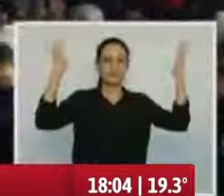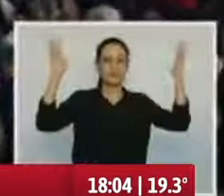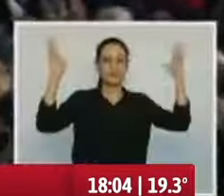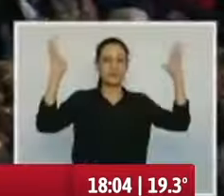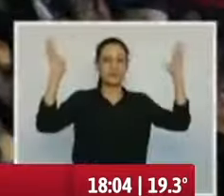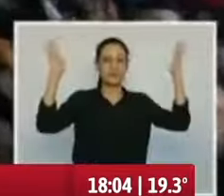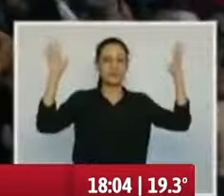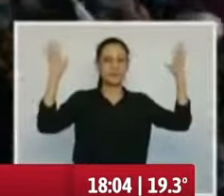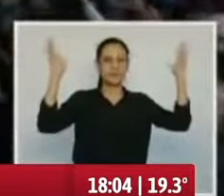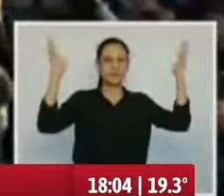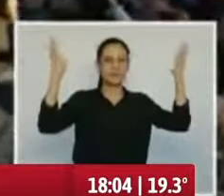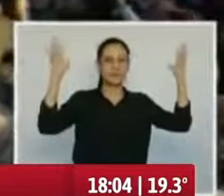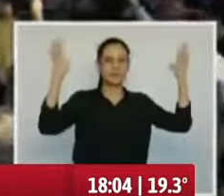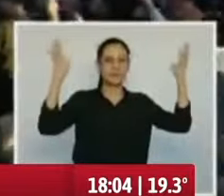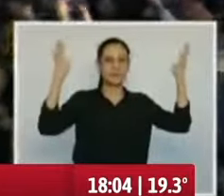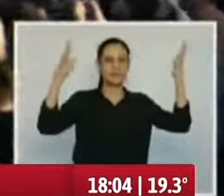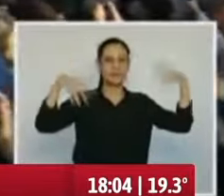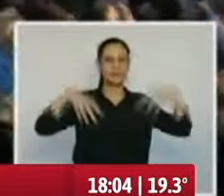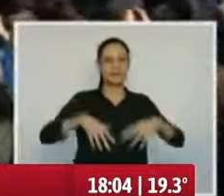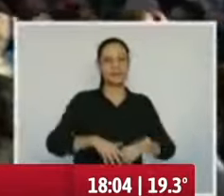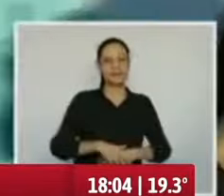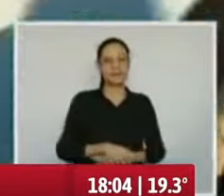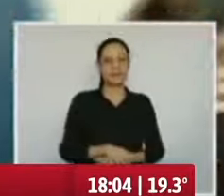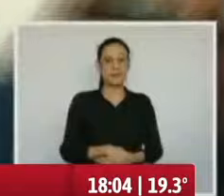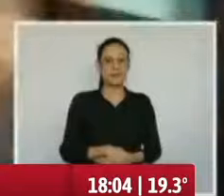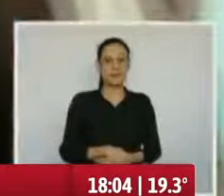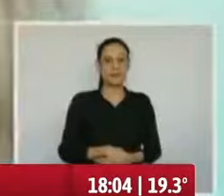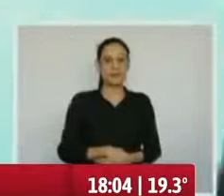el mensaje, para mí fue, el mensaje es,